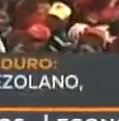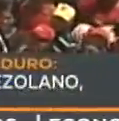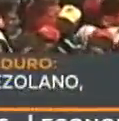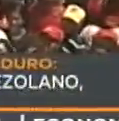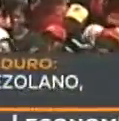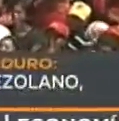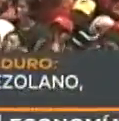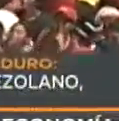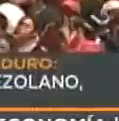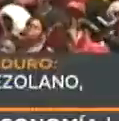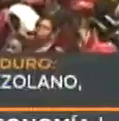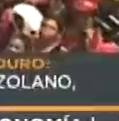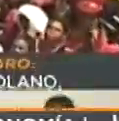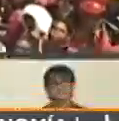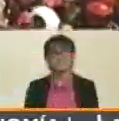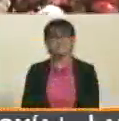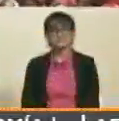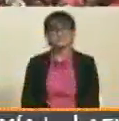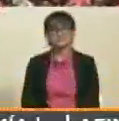Es muy importante.